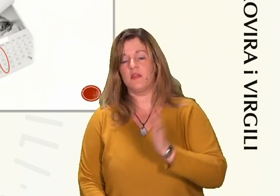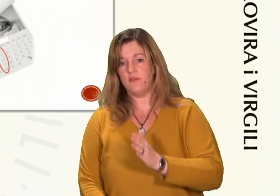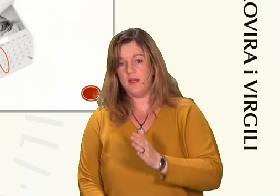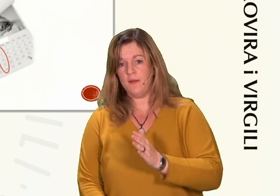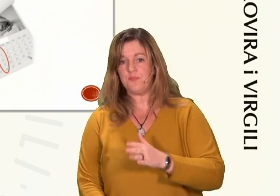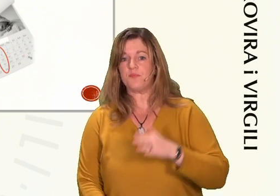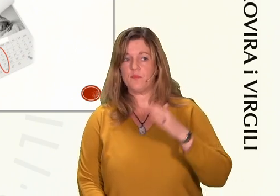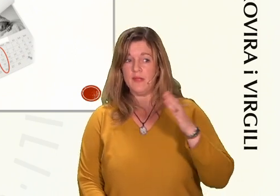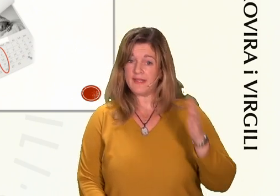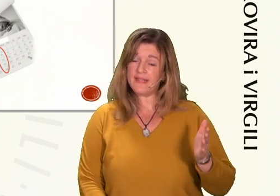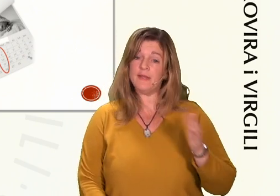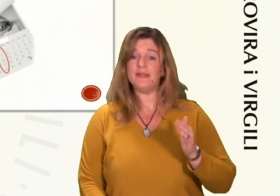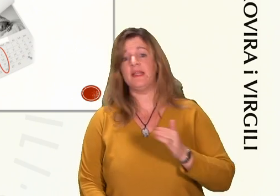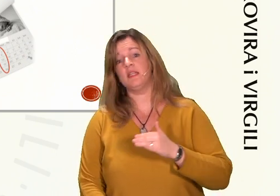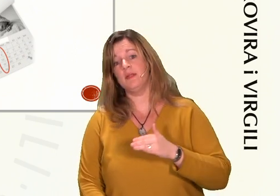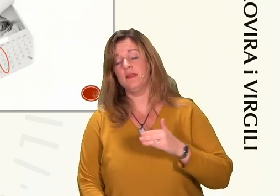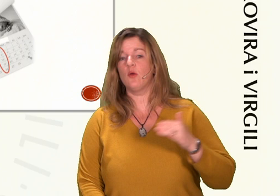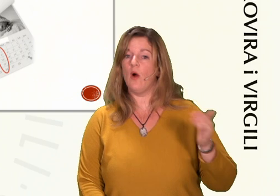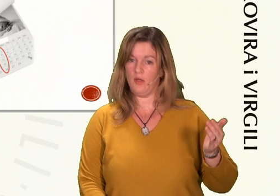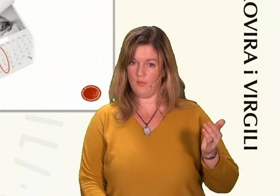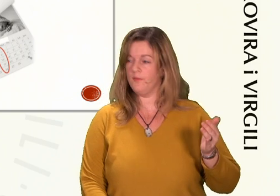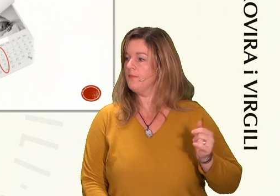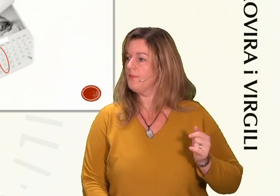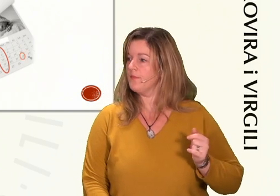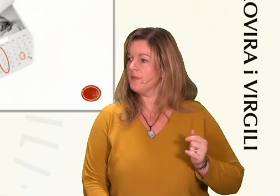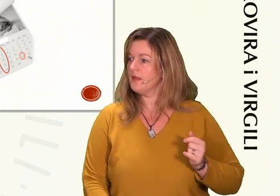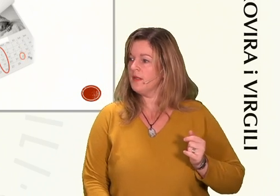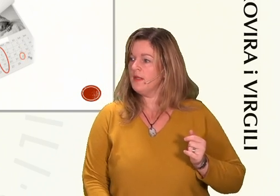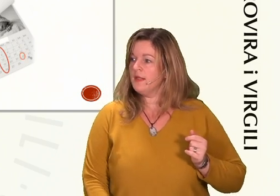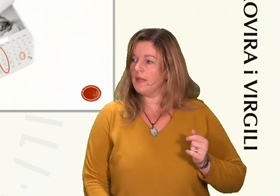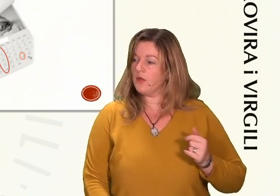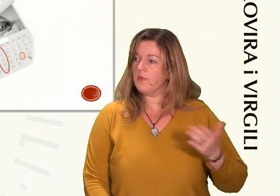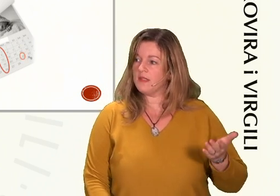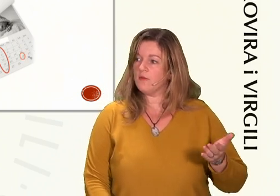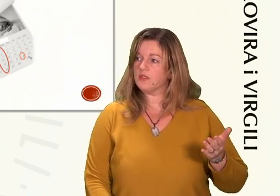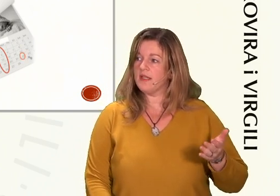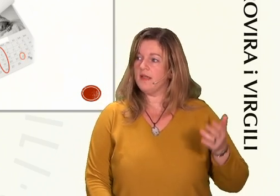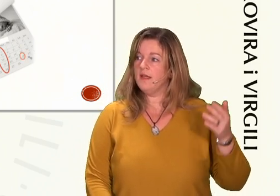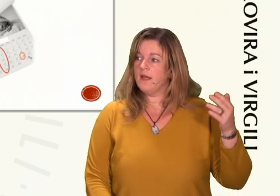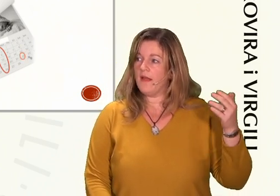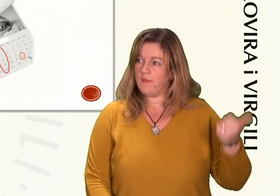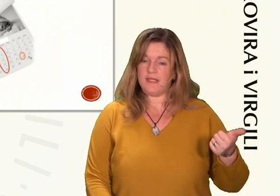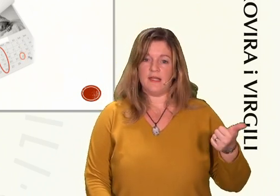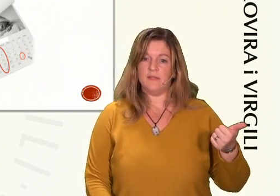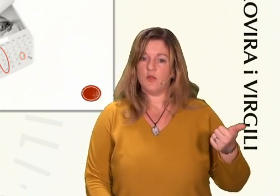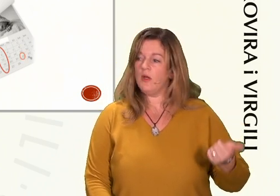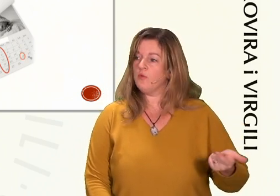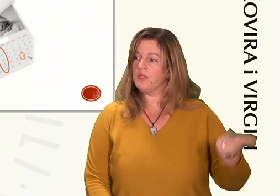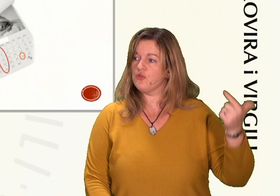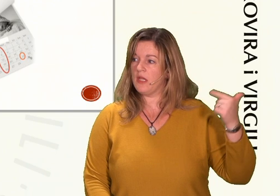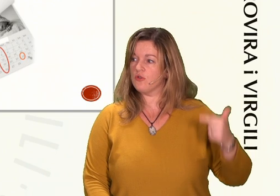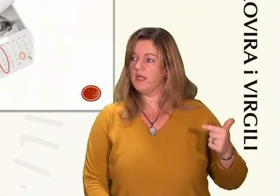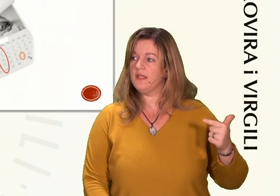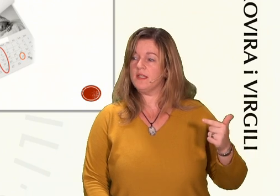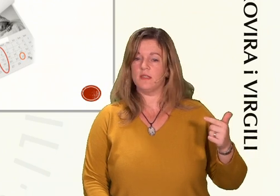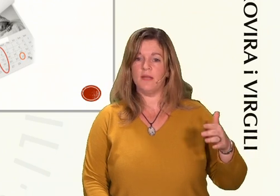se especifica qué tema tiene actividad y cuál no. También comentaros que además de la clase virtual, como he